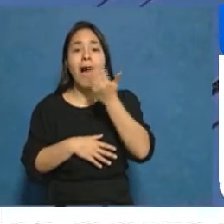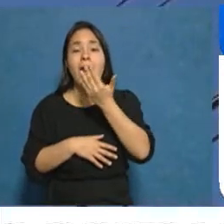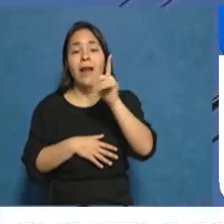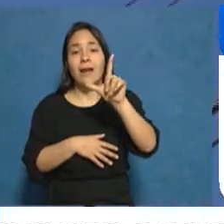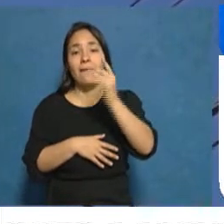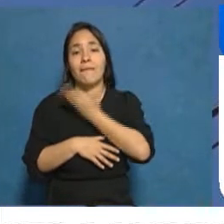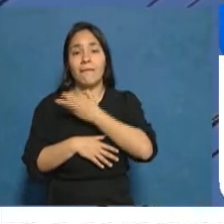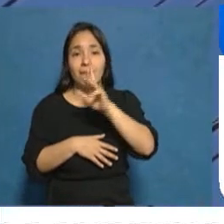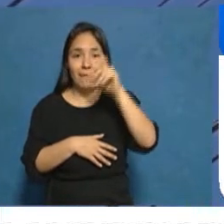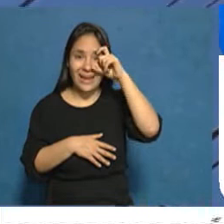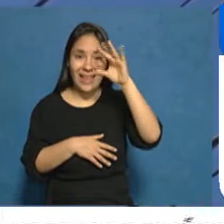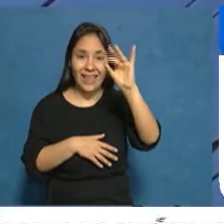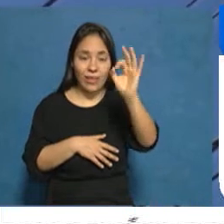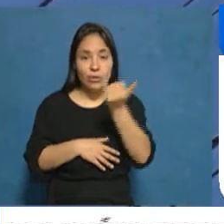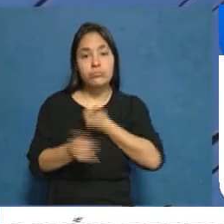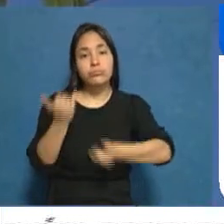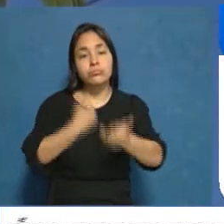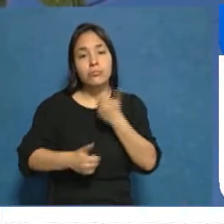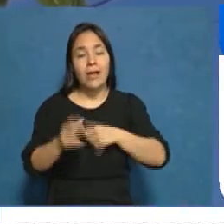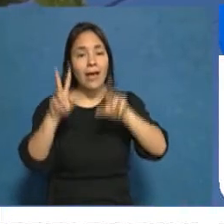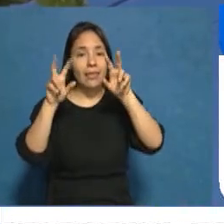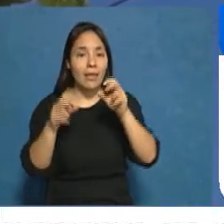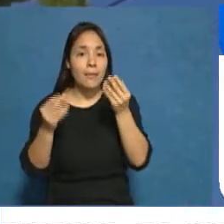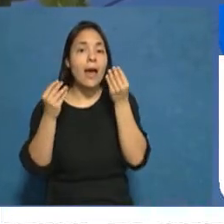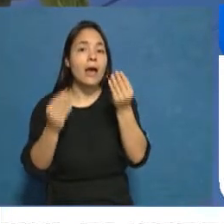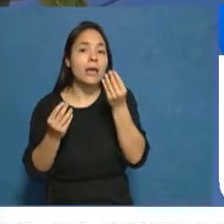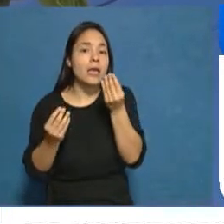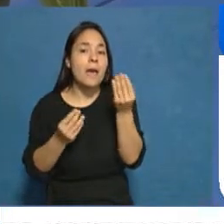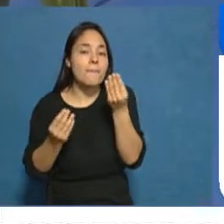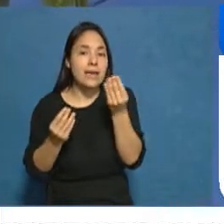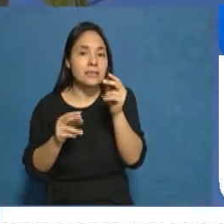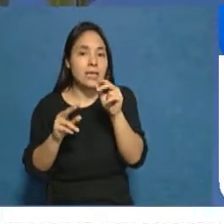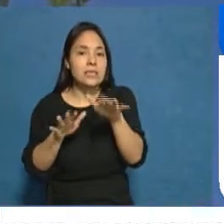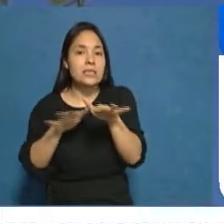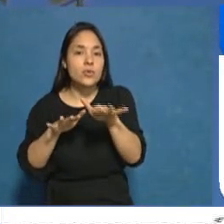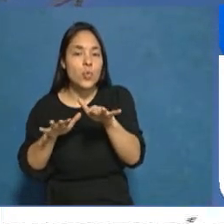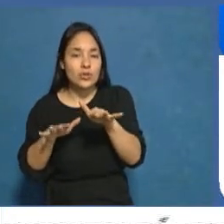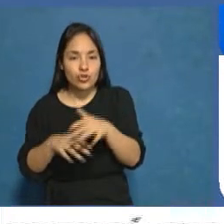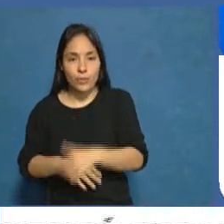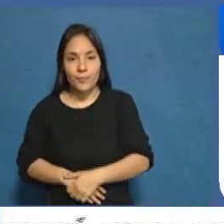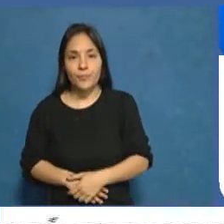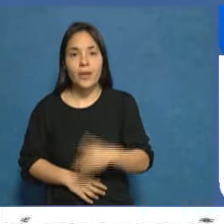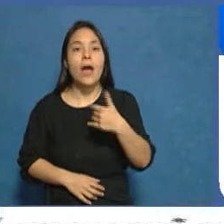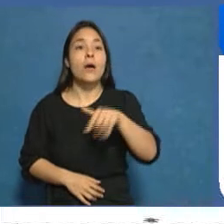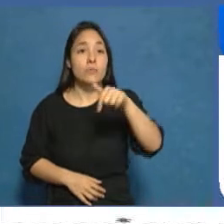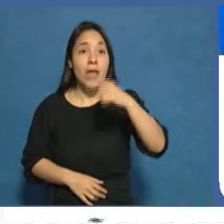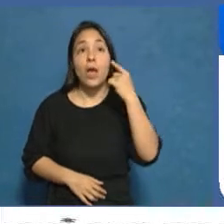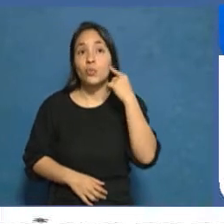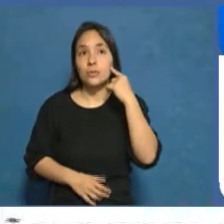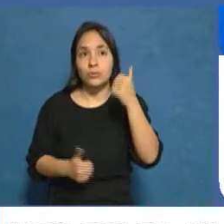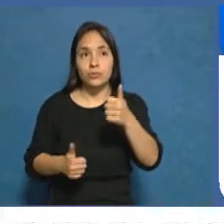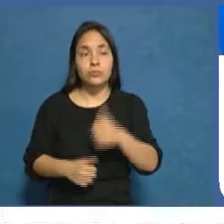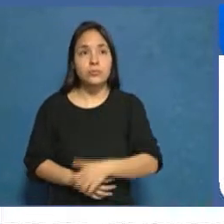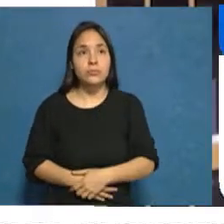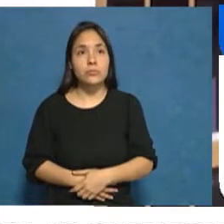datos concretos de lo que puede llegar a estar sucediendo en relación a este tema. Lo escuchamos.